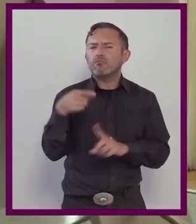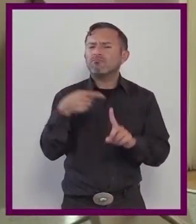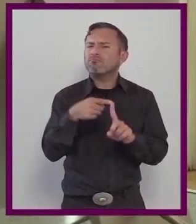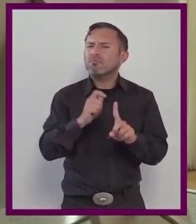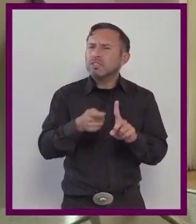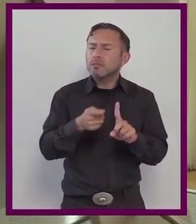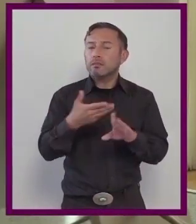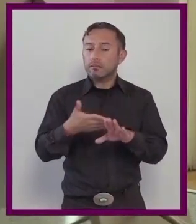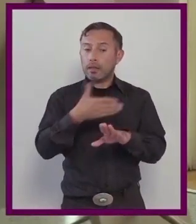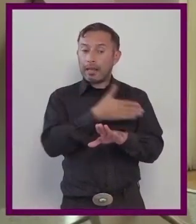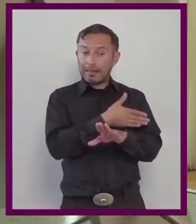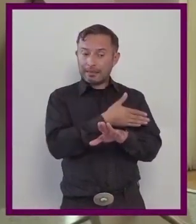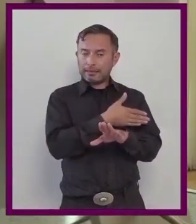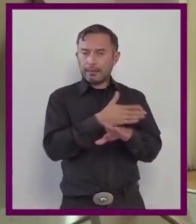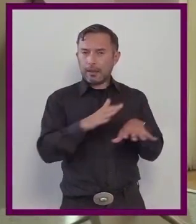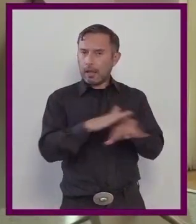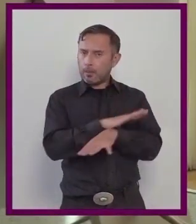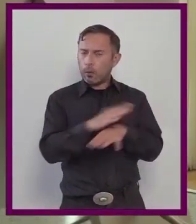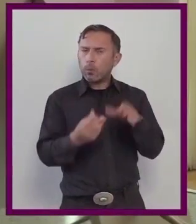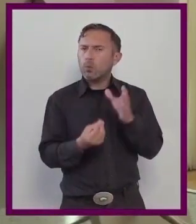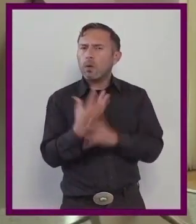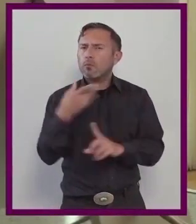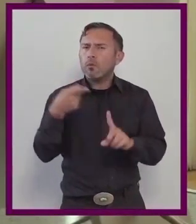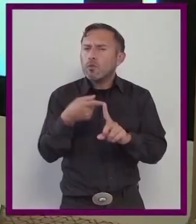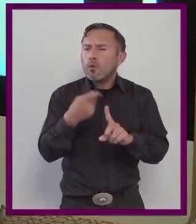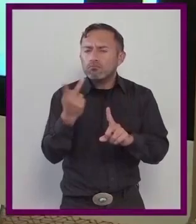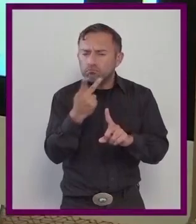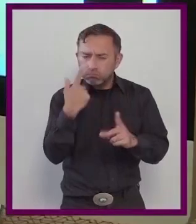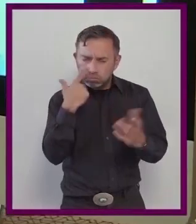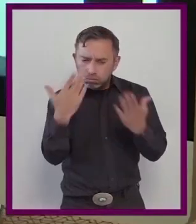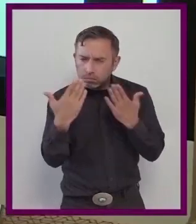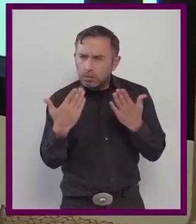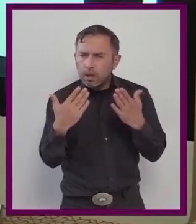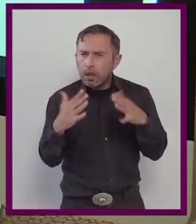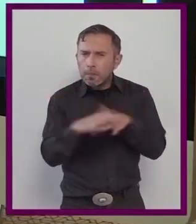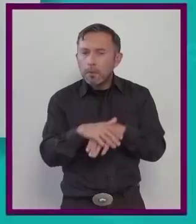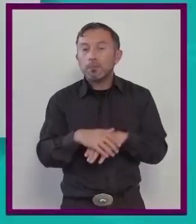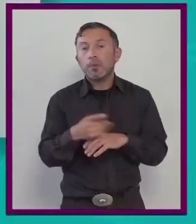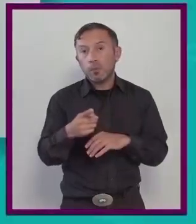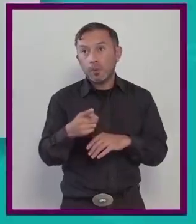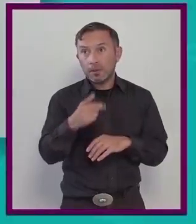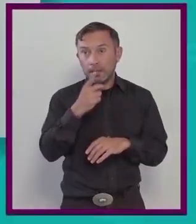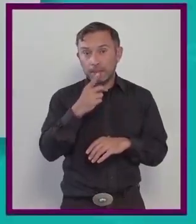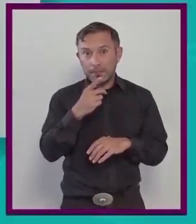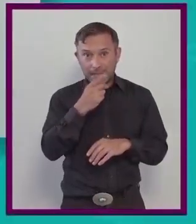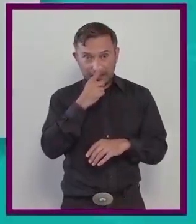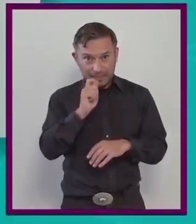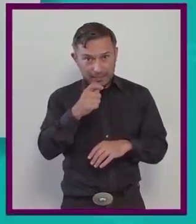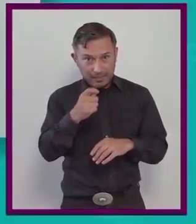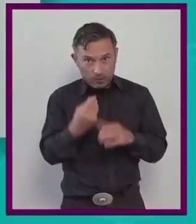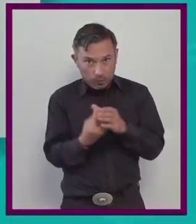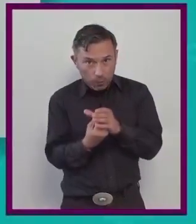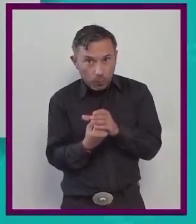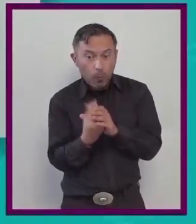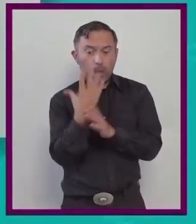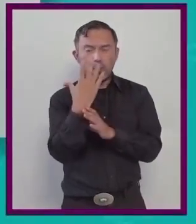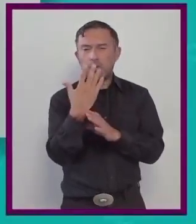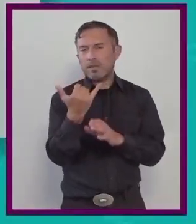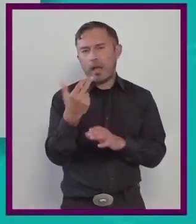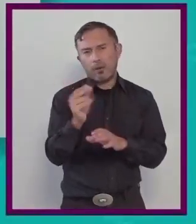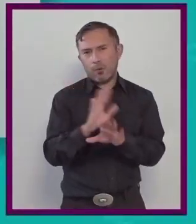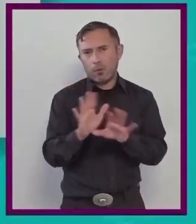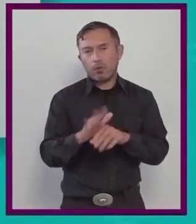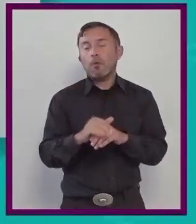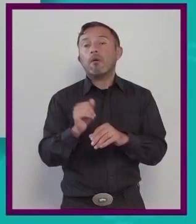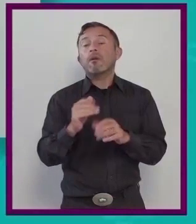sustituye y por qué? ¿Cuáles son las características más importantes? Yo creo que ya no es correcto seguirle llamando nuevo,